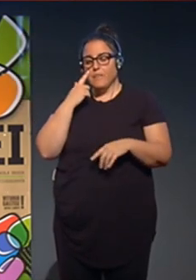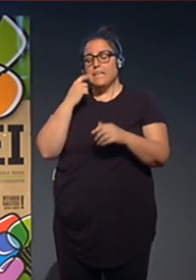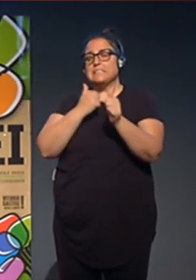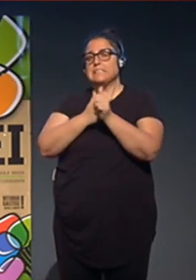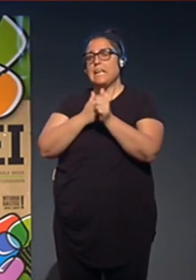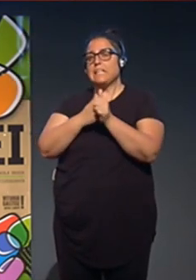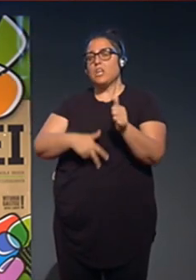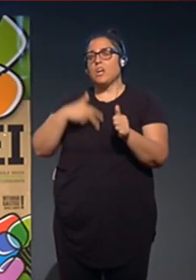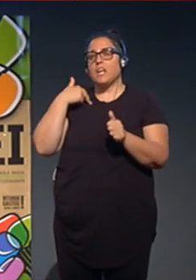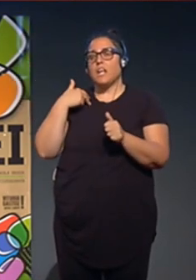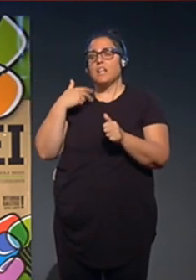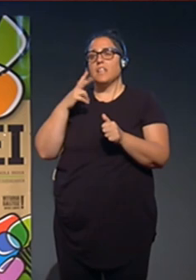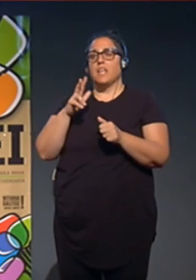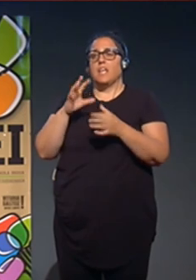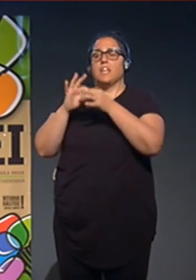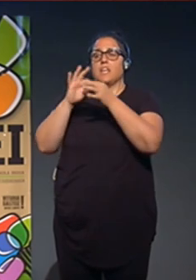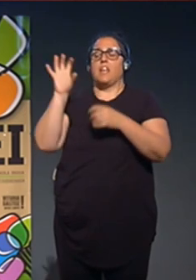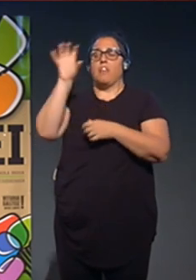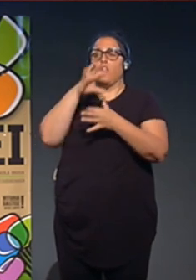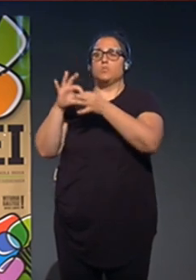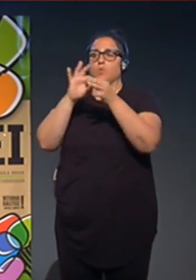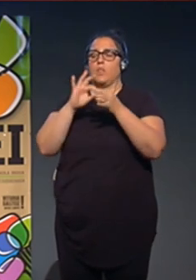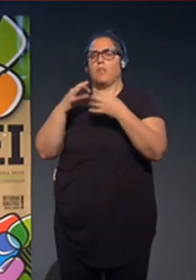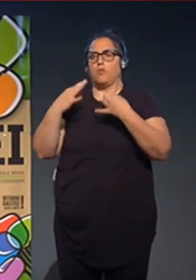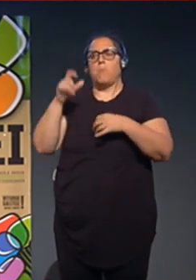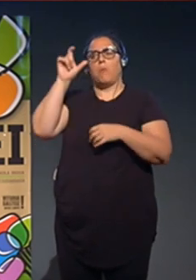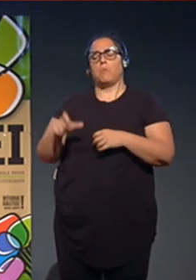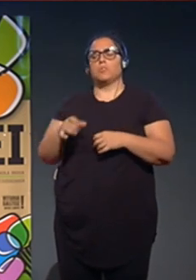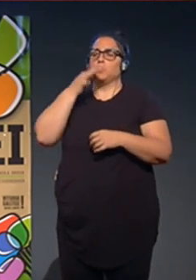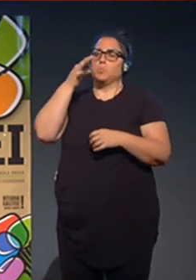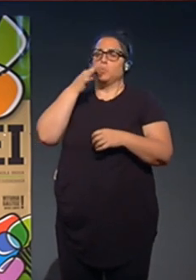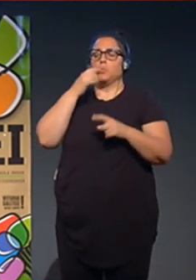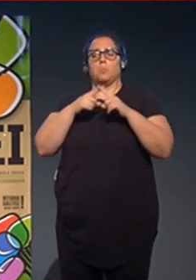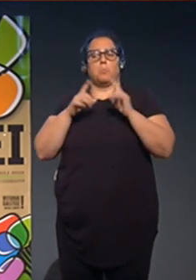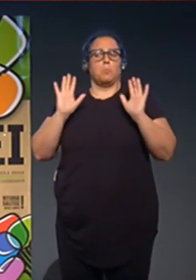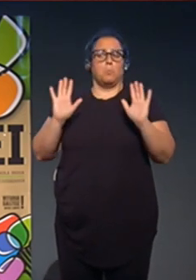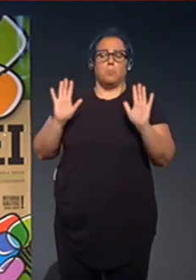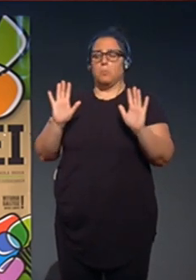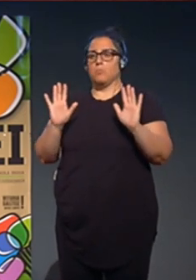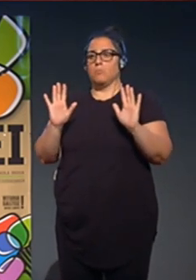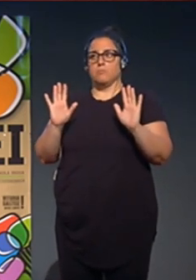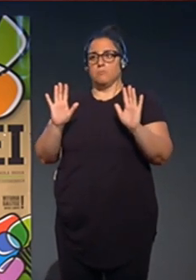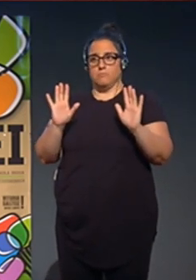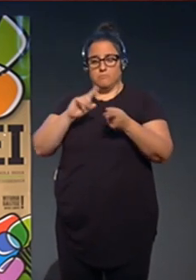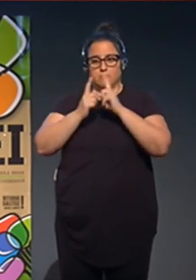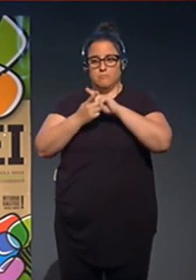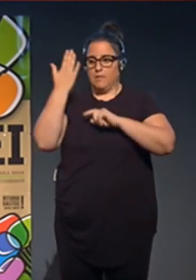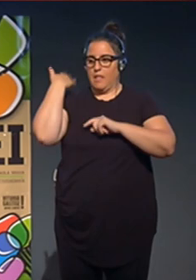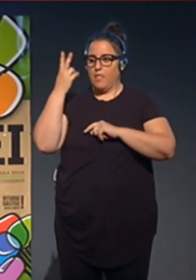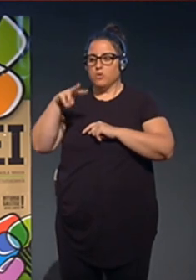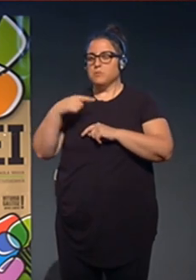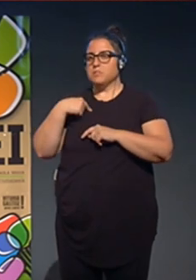Unidas una persona que normalmente es sumamente moderado nos decía hace un par de meses hemos